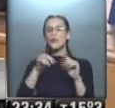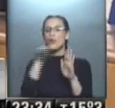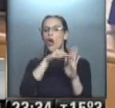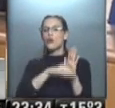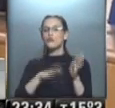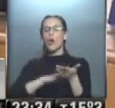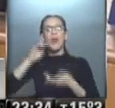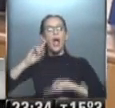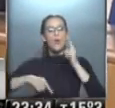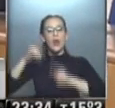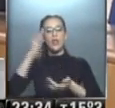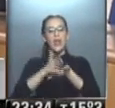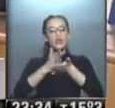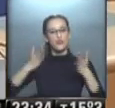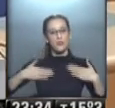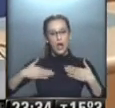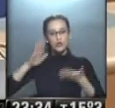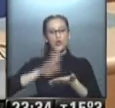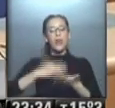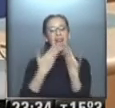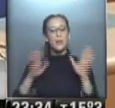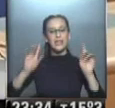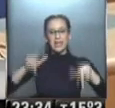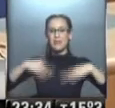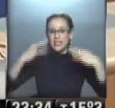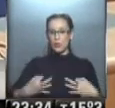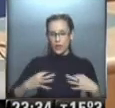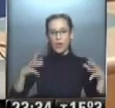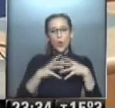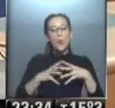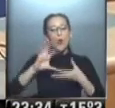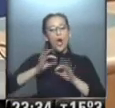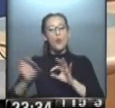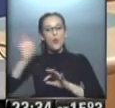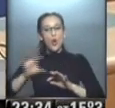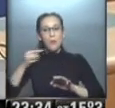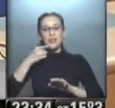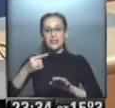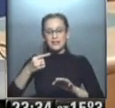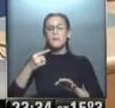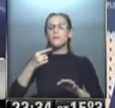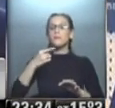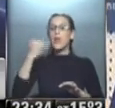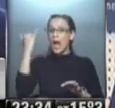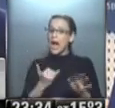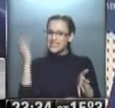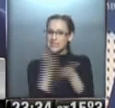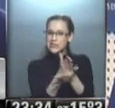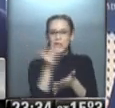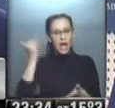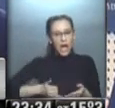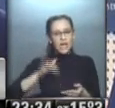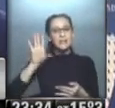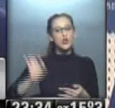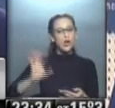Humanos sobre el derecho a la libertad y a la seguridad. La Corte Europea concluye que desde que se le aplicara la doctrina Parot hace más